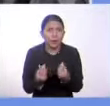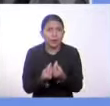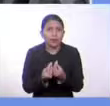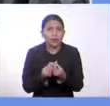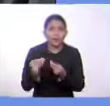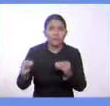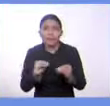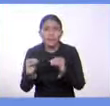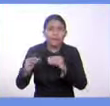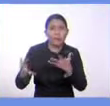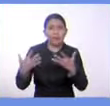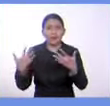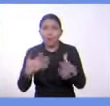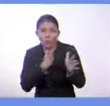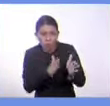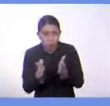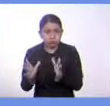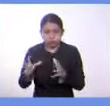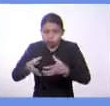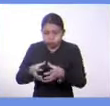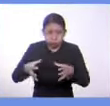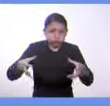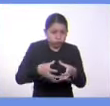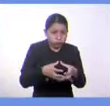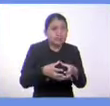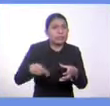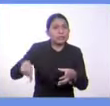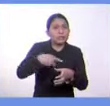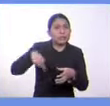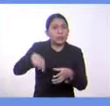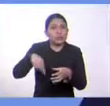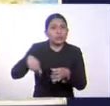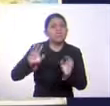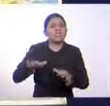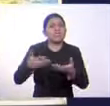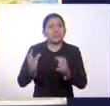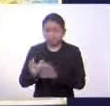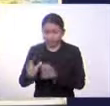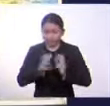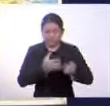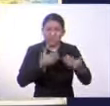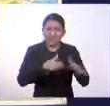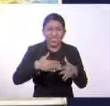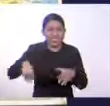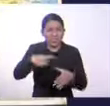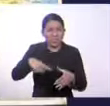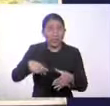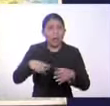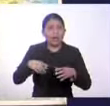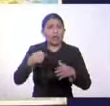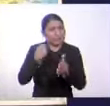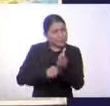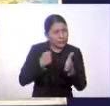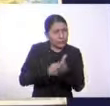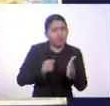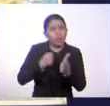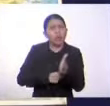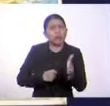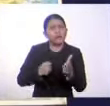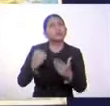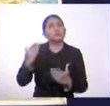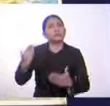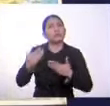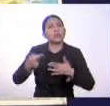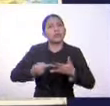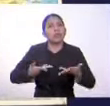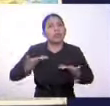movilización social organizada, unitaria de estos sectores ha permitido que se reconozcan formalmente, porque el